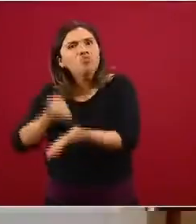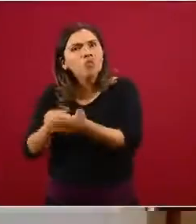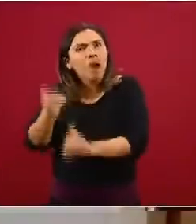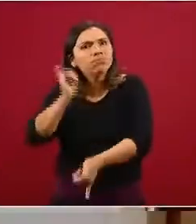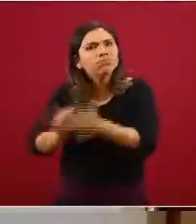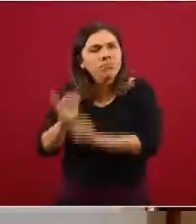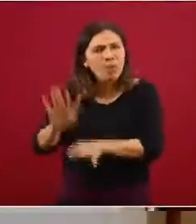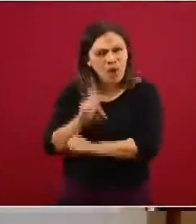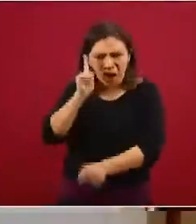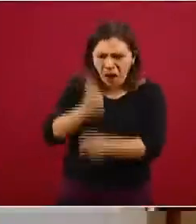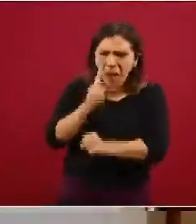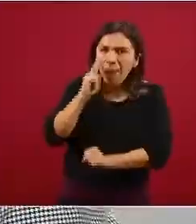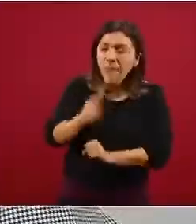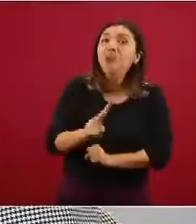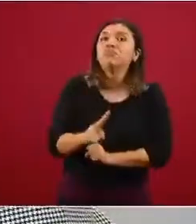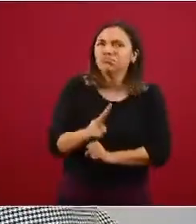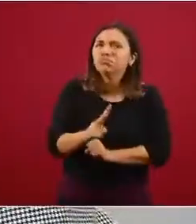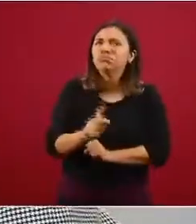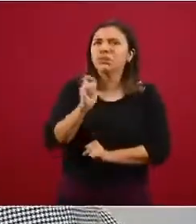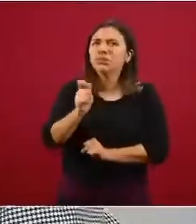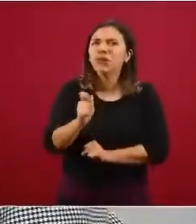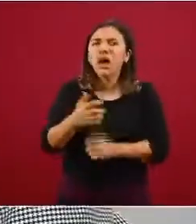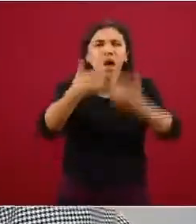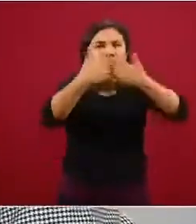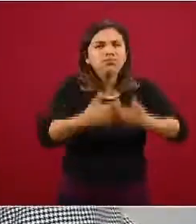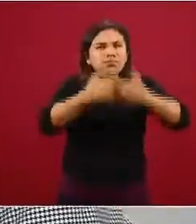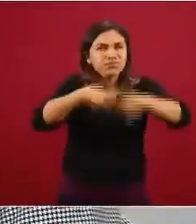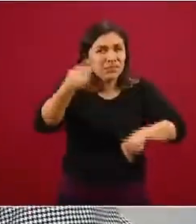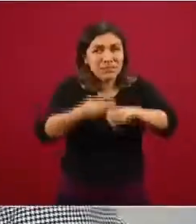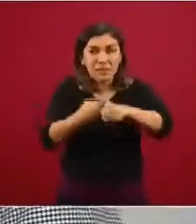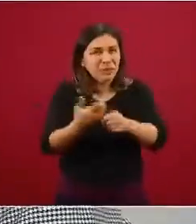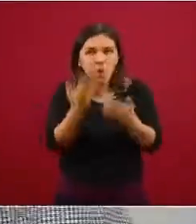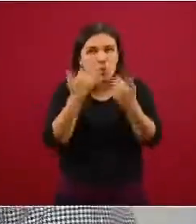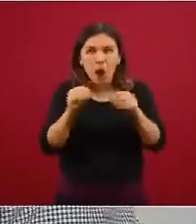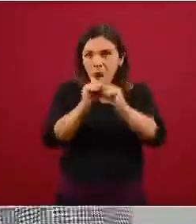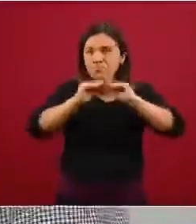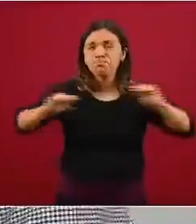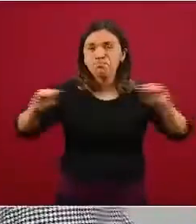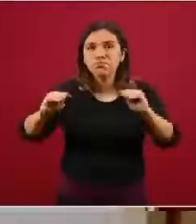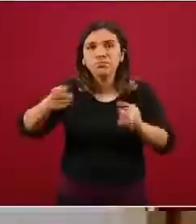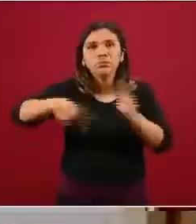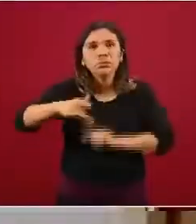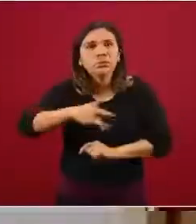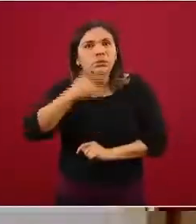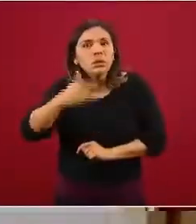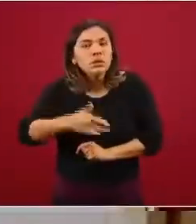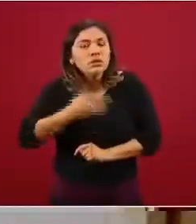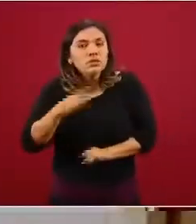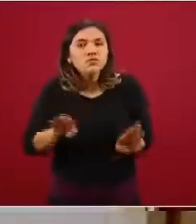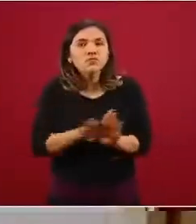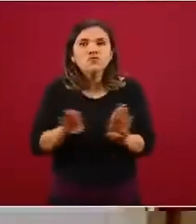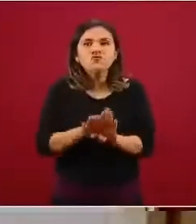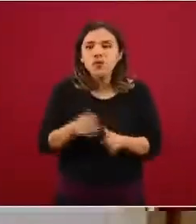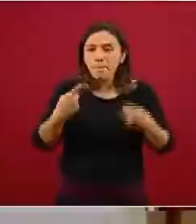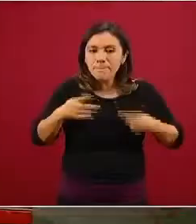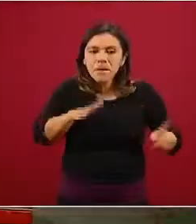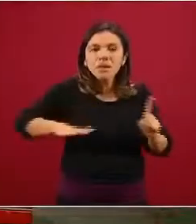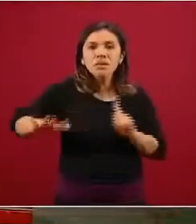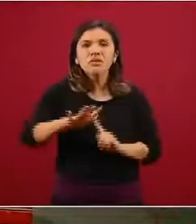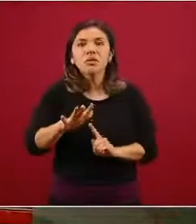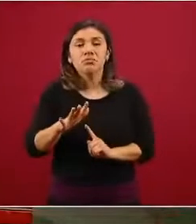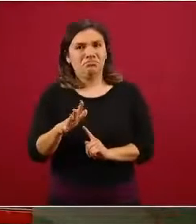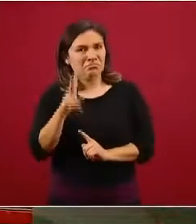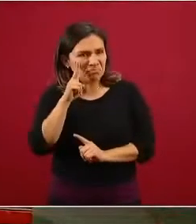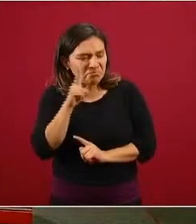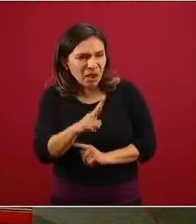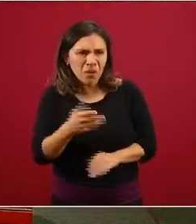sí logramos ver que el hecho de que no hubiera producción de cerveza despertó una serie de reacciones en la sociedad que resultaron